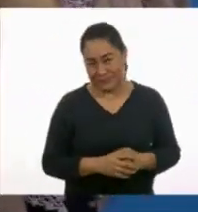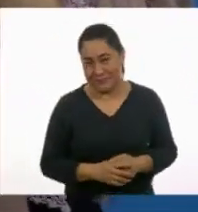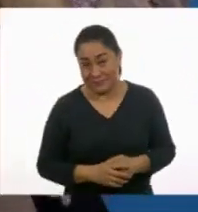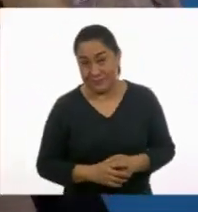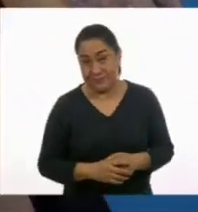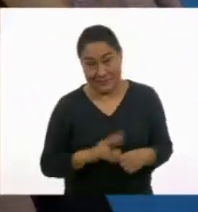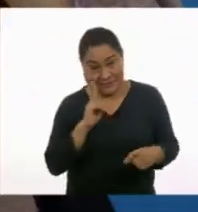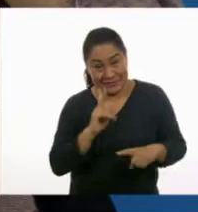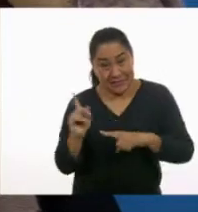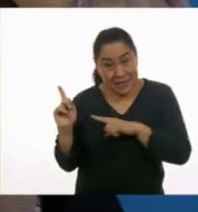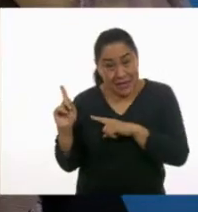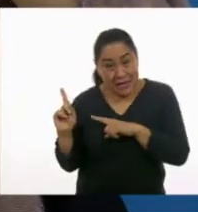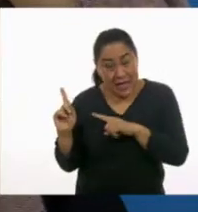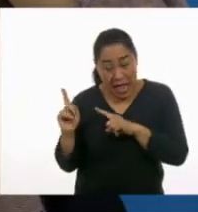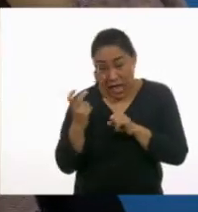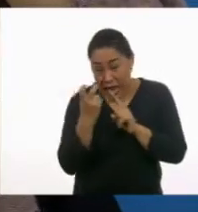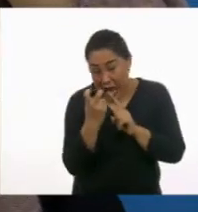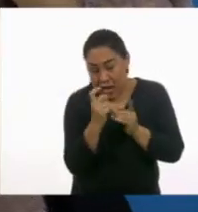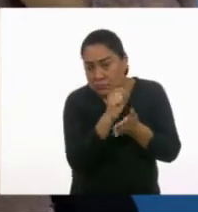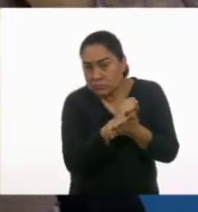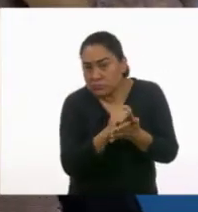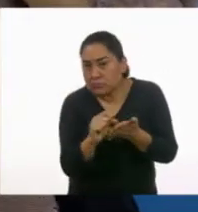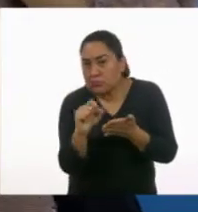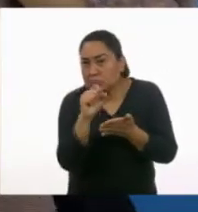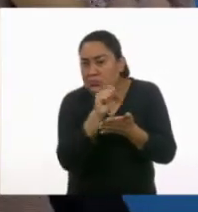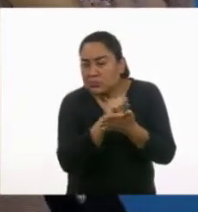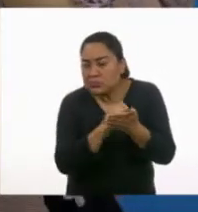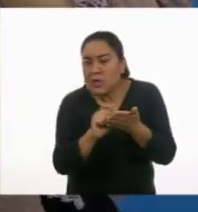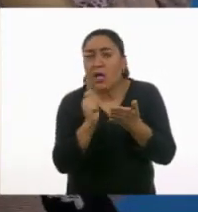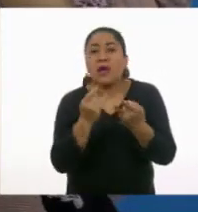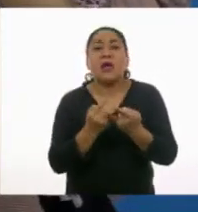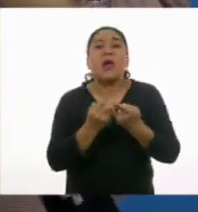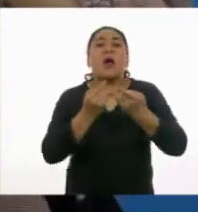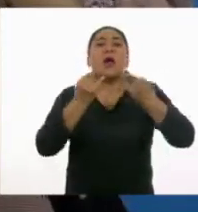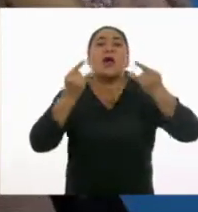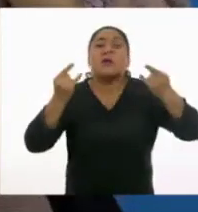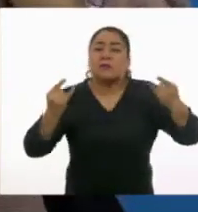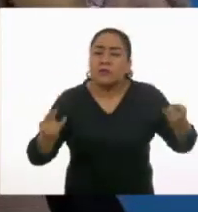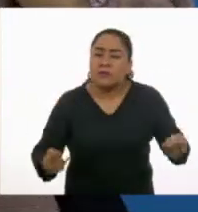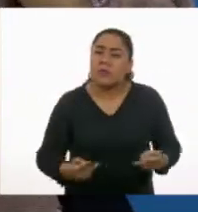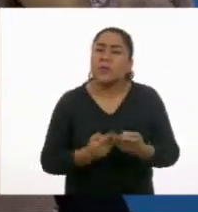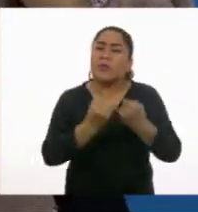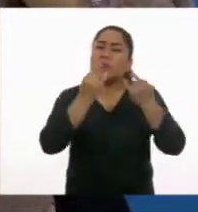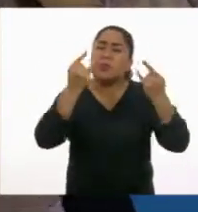estos documentos, está la narrativa de